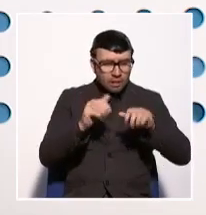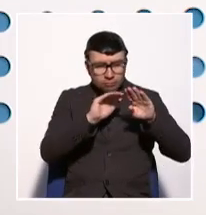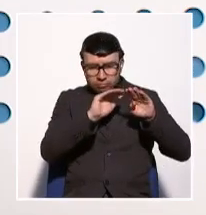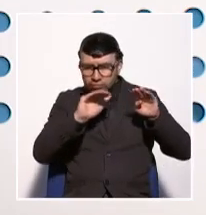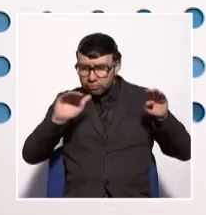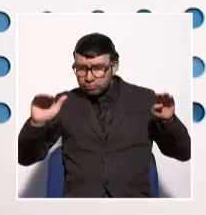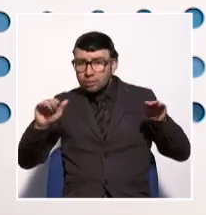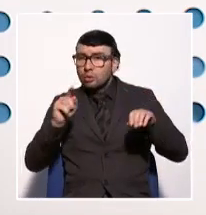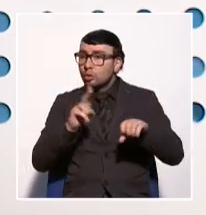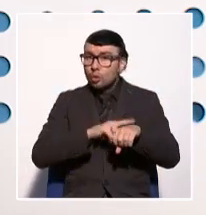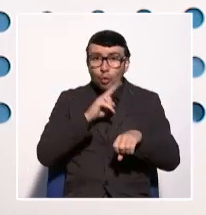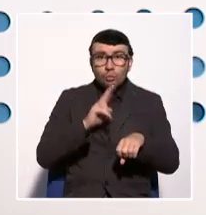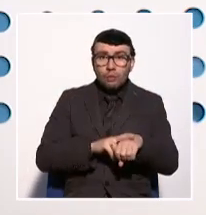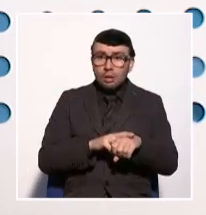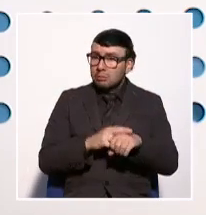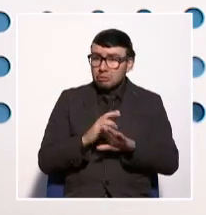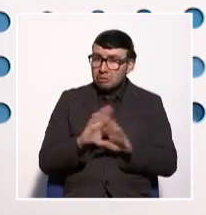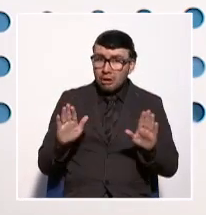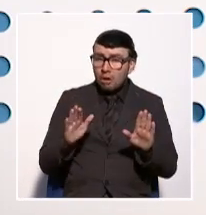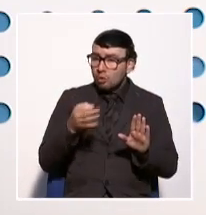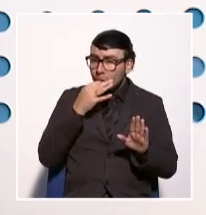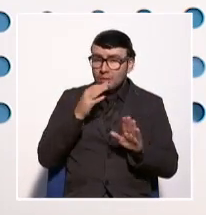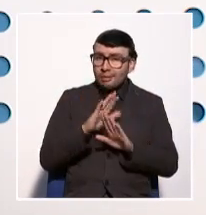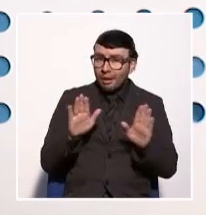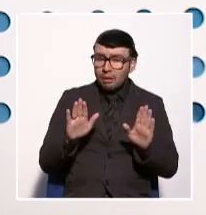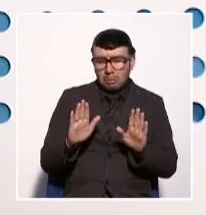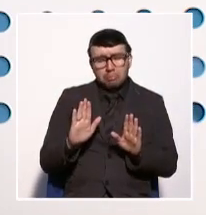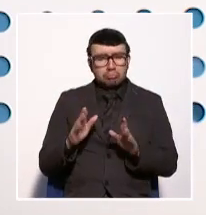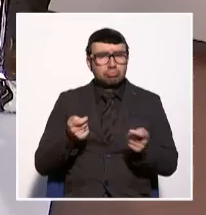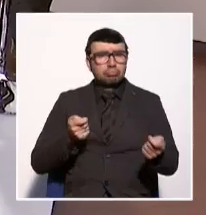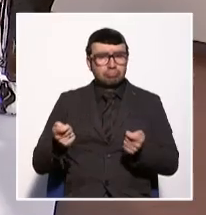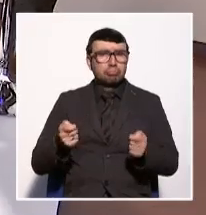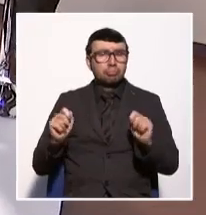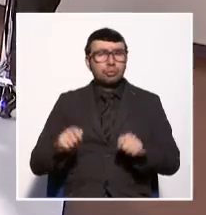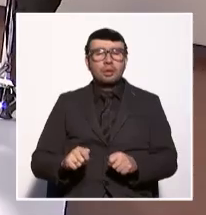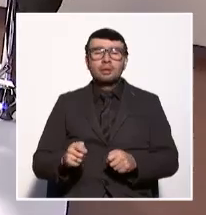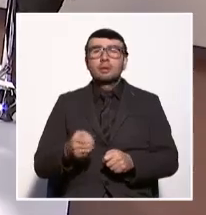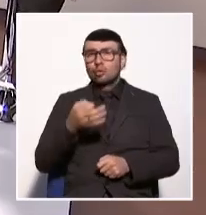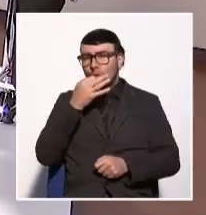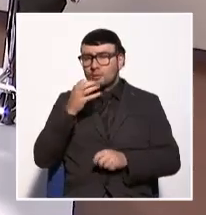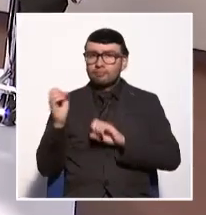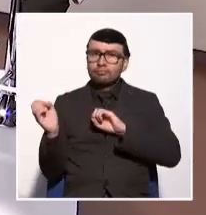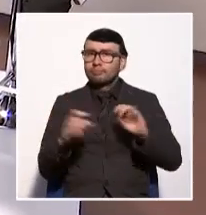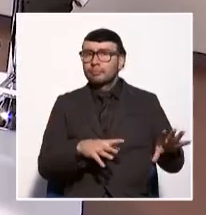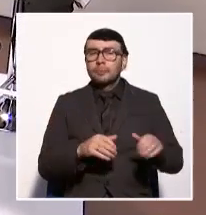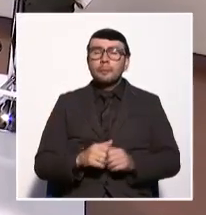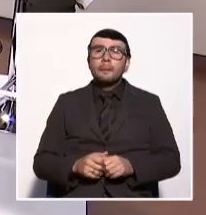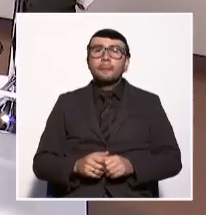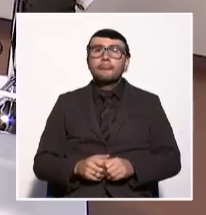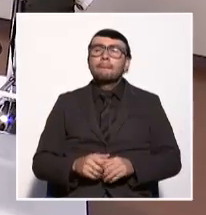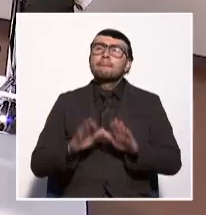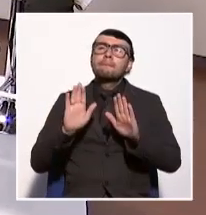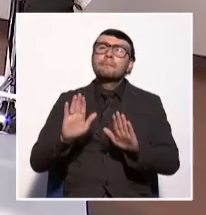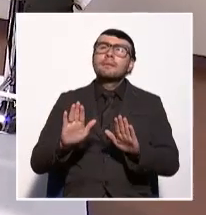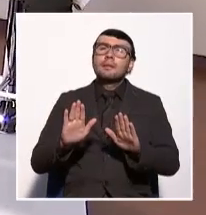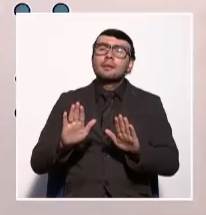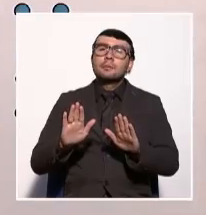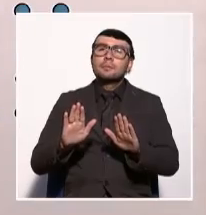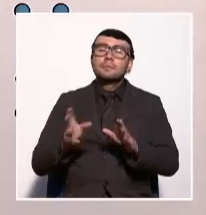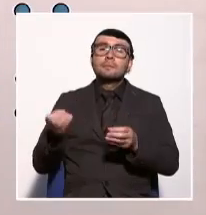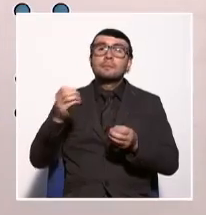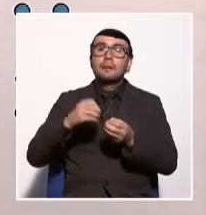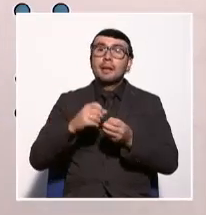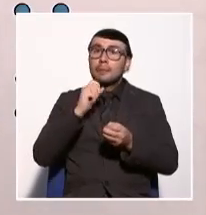normales sin medicamento muy bien habría que hacer un monitoreo y germán muchas gracias ya voy con ustedes nuevamente con más